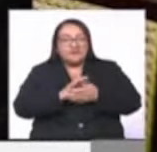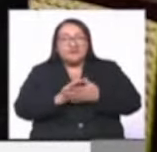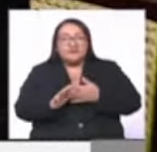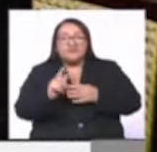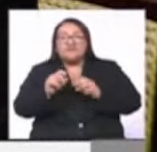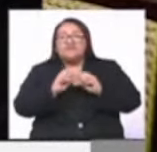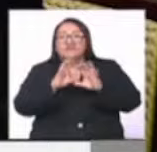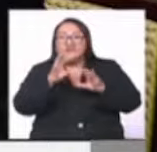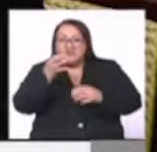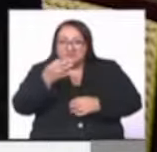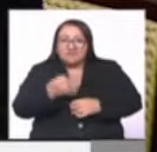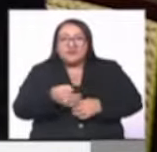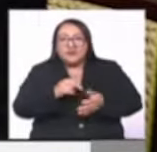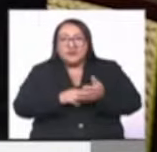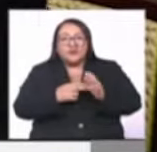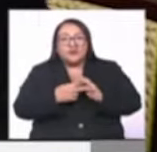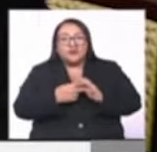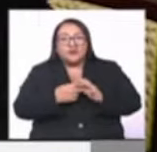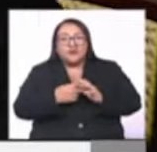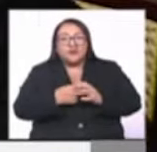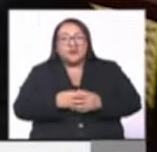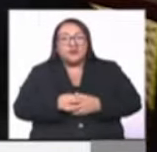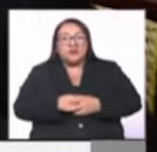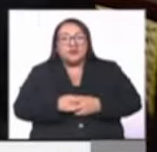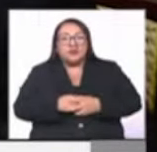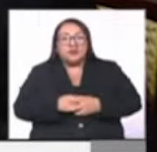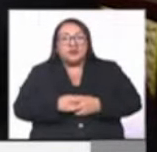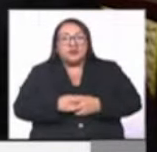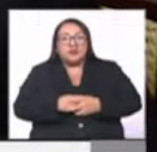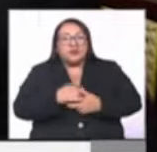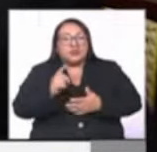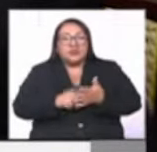evidentemente sería a todas luces